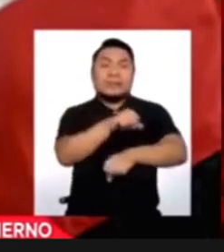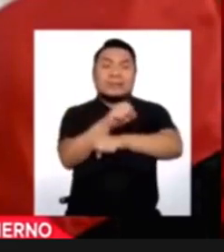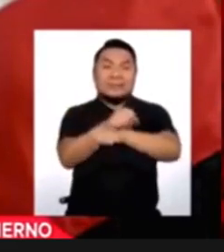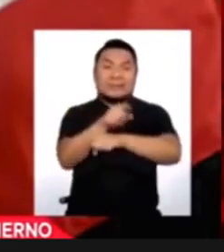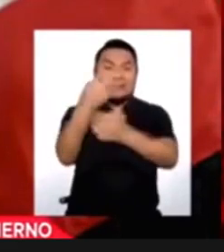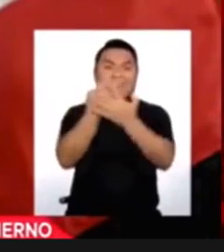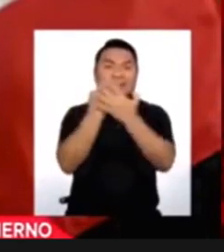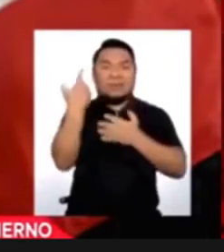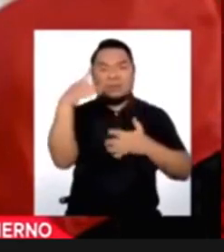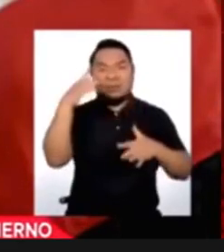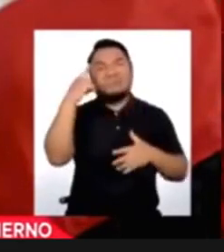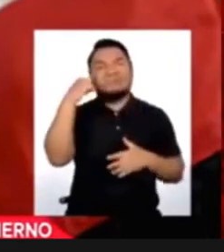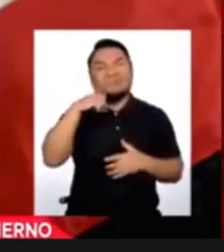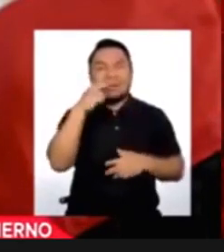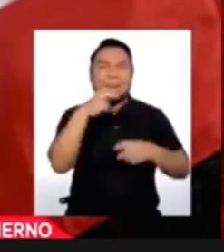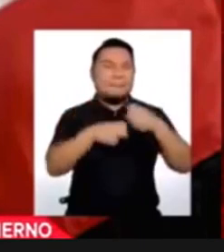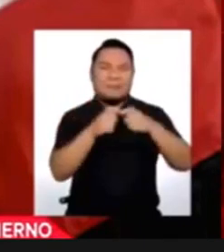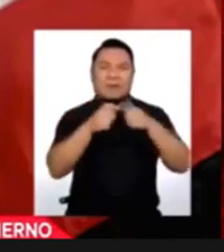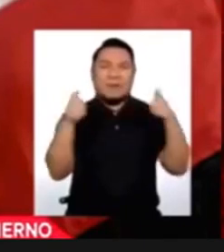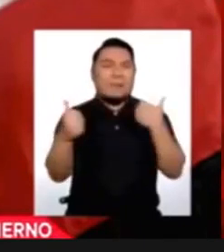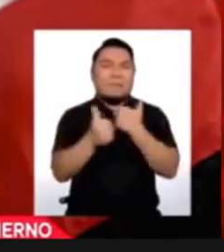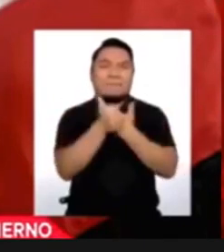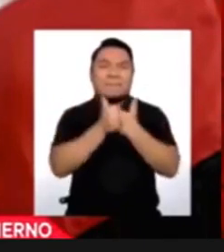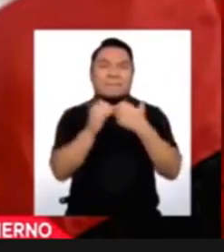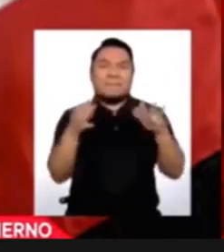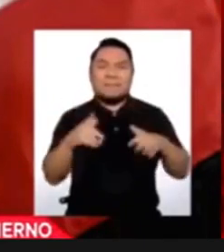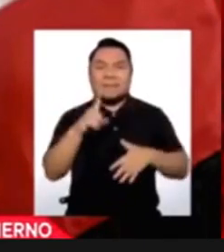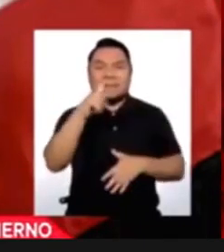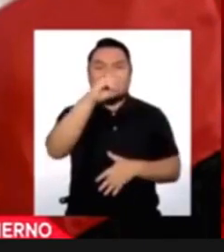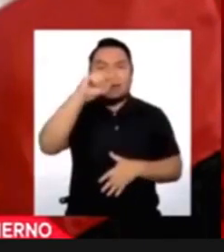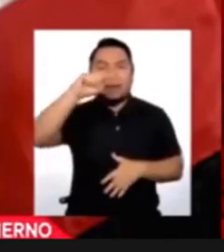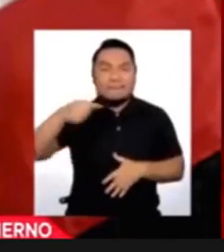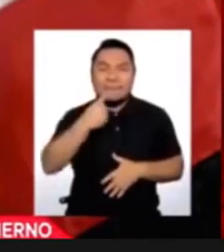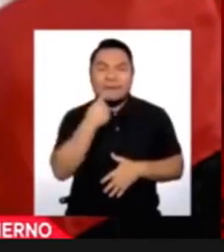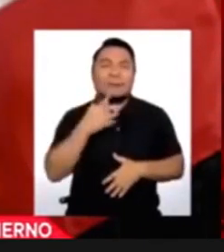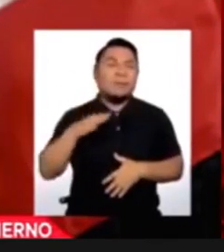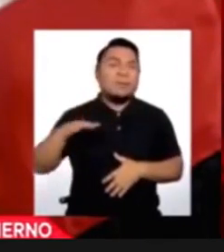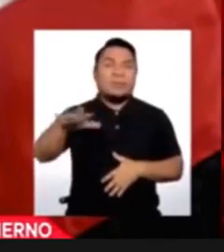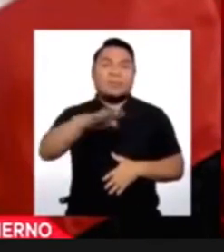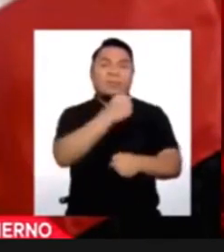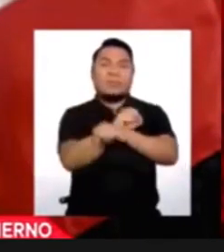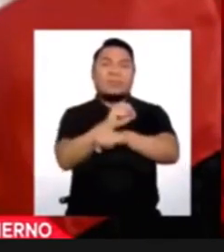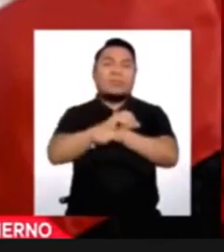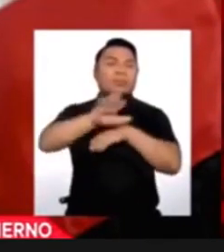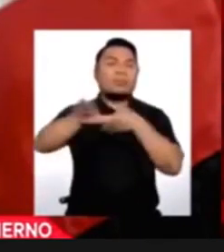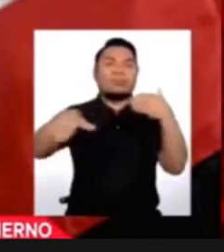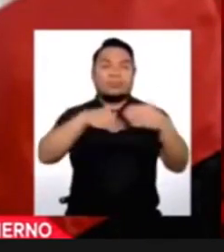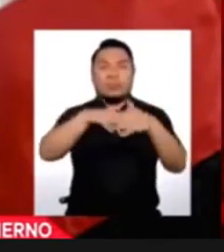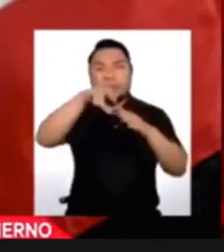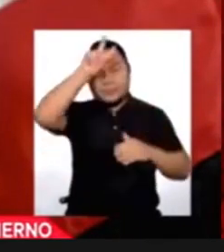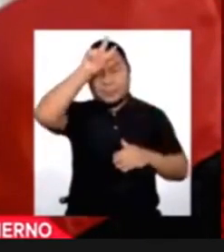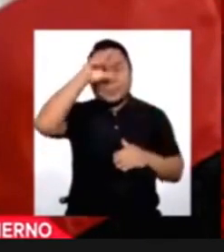crítica, es caótica, son cerca de 100.000 presos a nivel nacional,